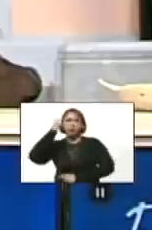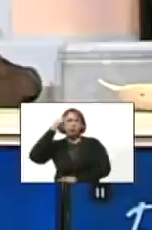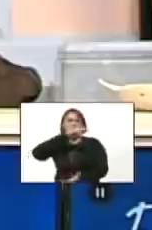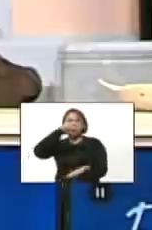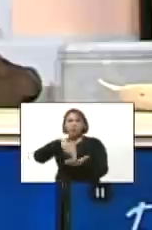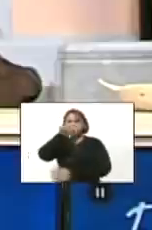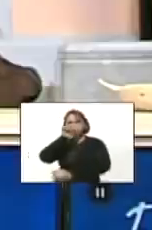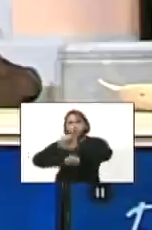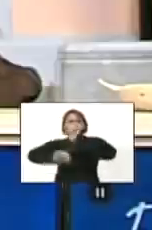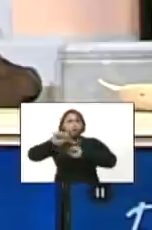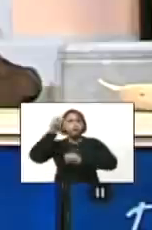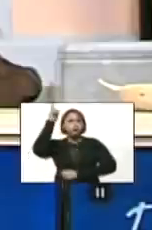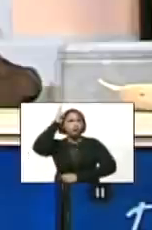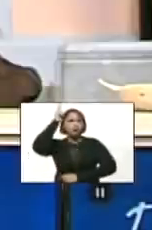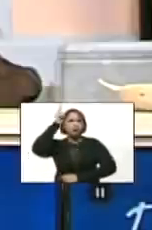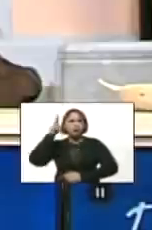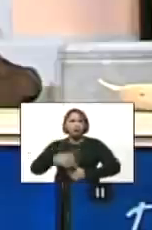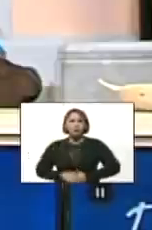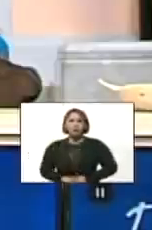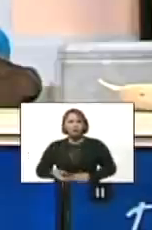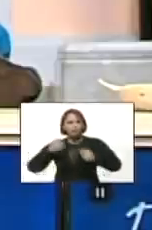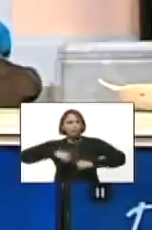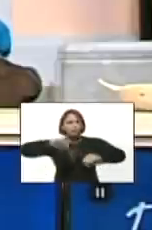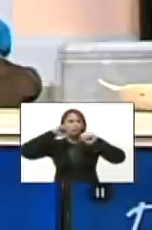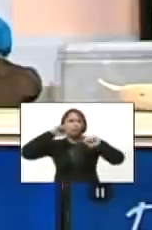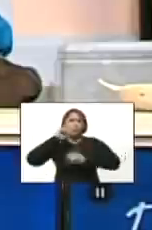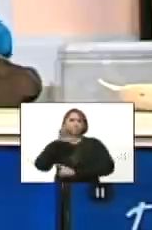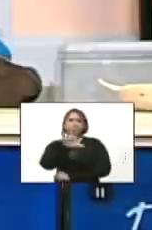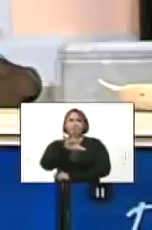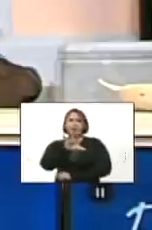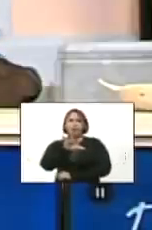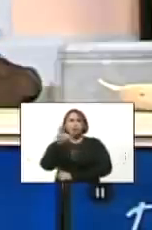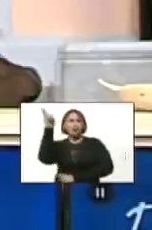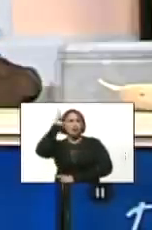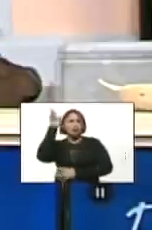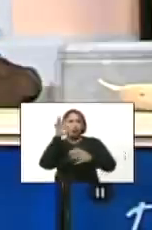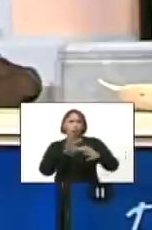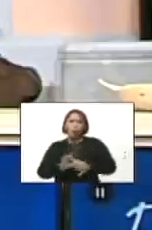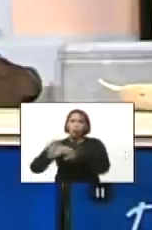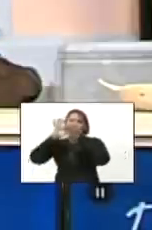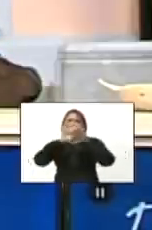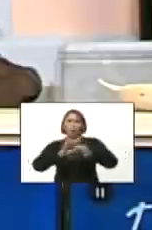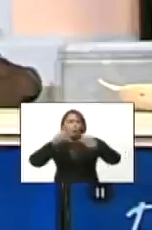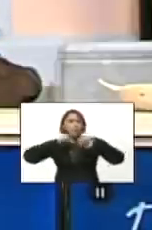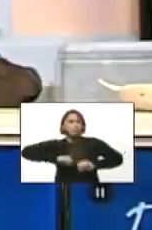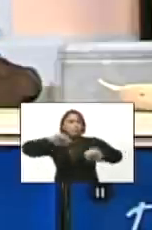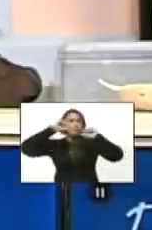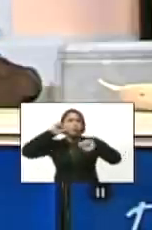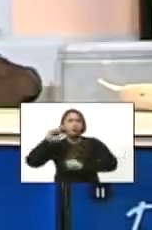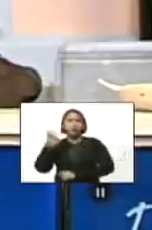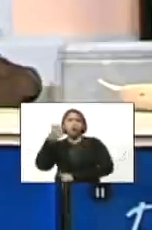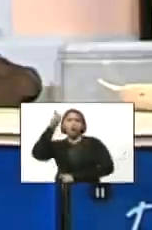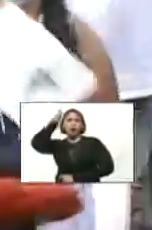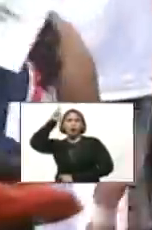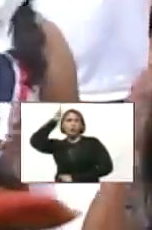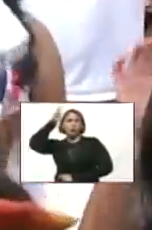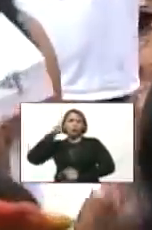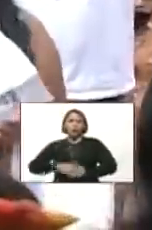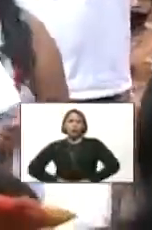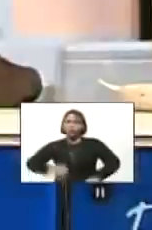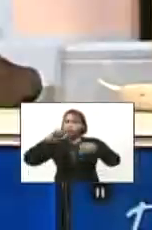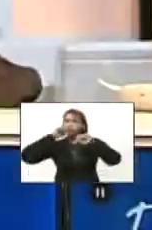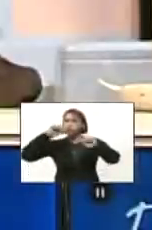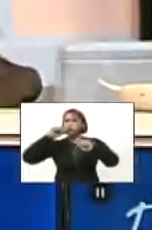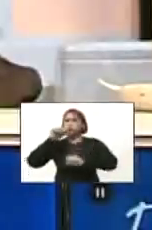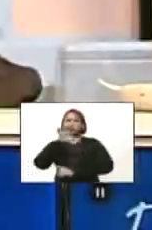Nacional de la Resistencia Indígena! ¡Que viva la patria india unida! ¡Que viva Guaycaipuro! ¡Que